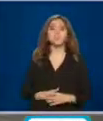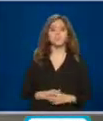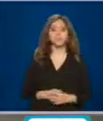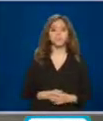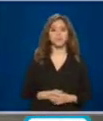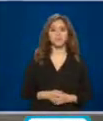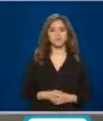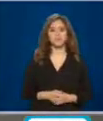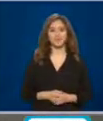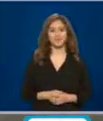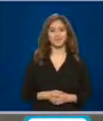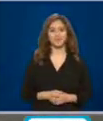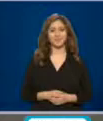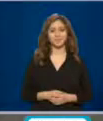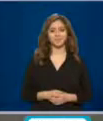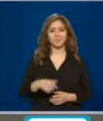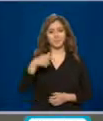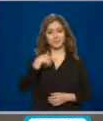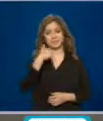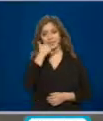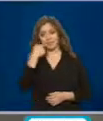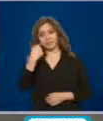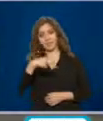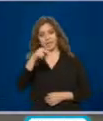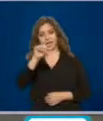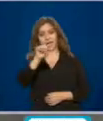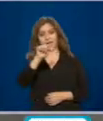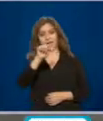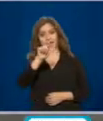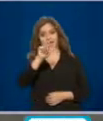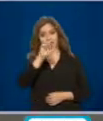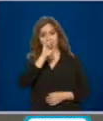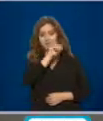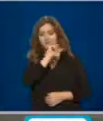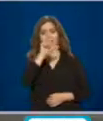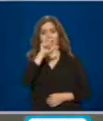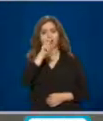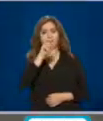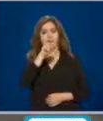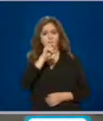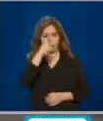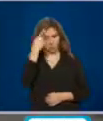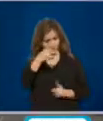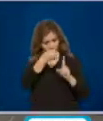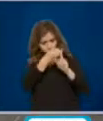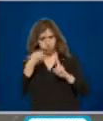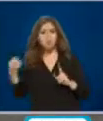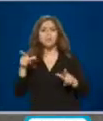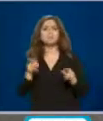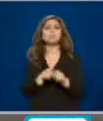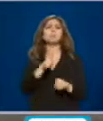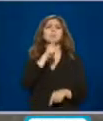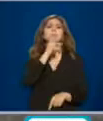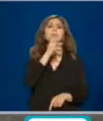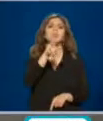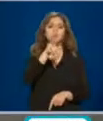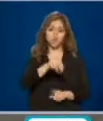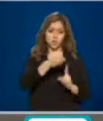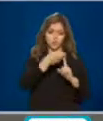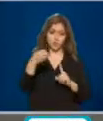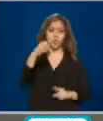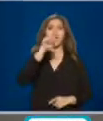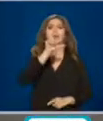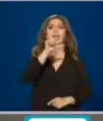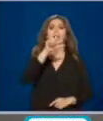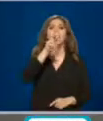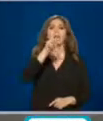sí. Nada más una precisión, mi nombre es Álvaro. No, sí, maestro, pero completo, pues Álvaro, así, pues, ¿qué pasó, Álvaro? Álvaro Mora,